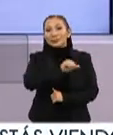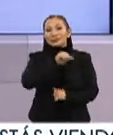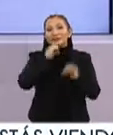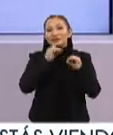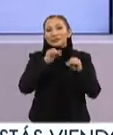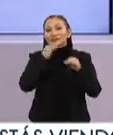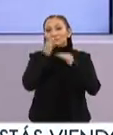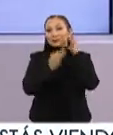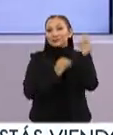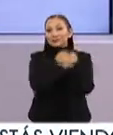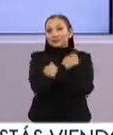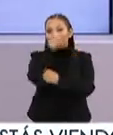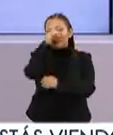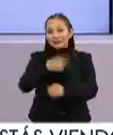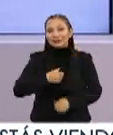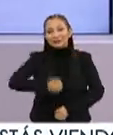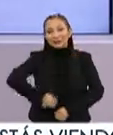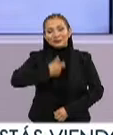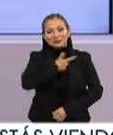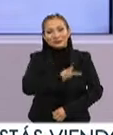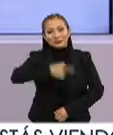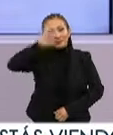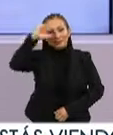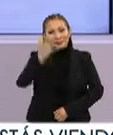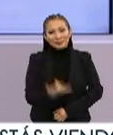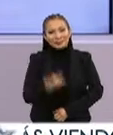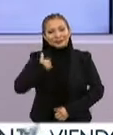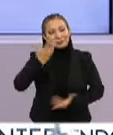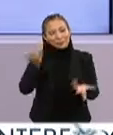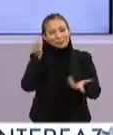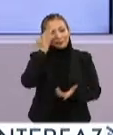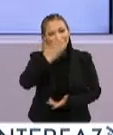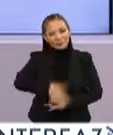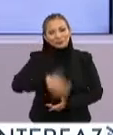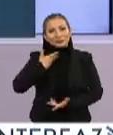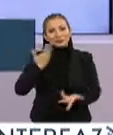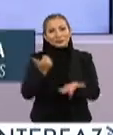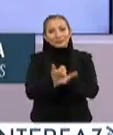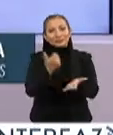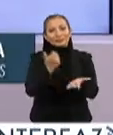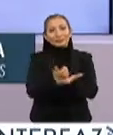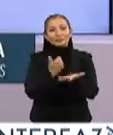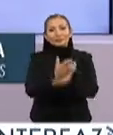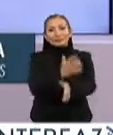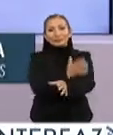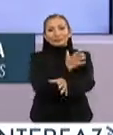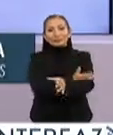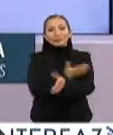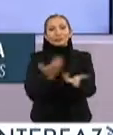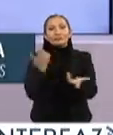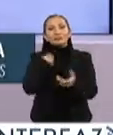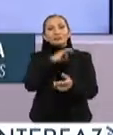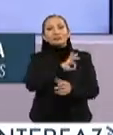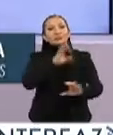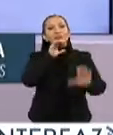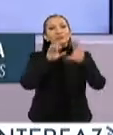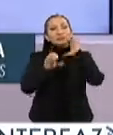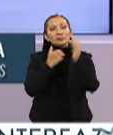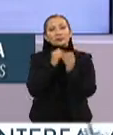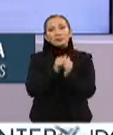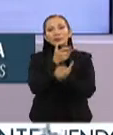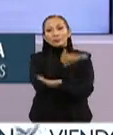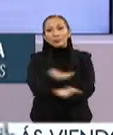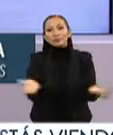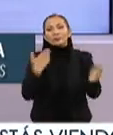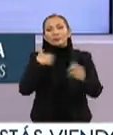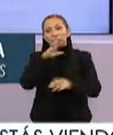Informativa de Educación de México. Saludamos también con muchísimo gusto a Griselda Yebra, ella como saben nos ayuda y nos acompaña para poder comunicarnos con ustedes también